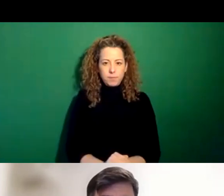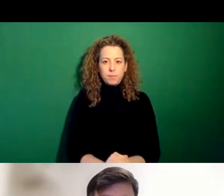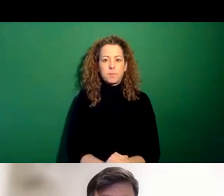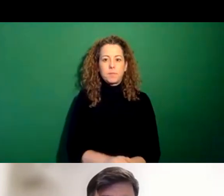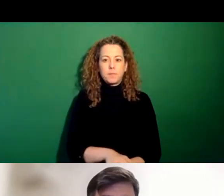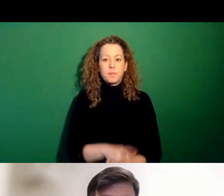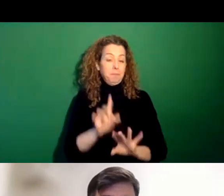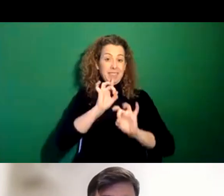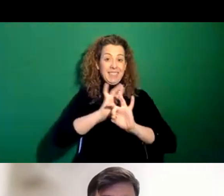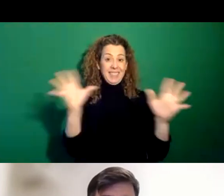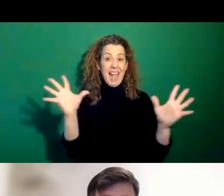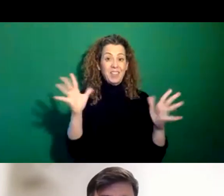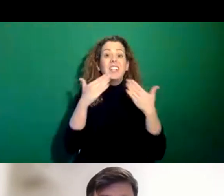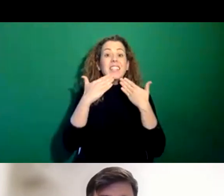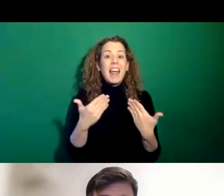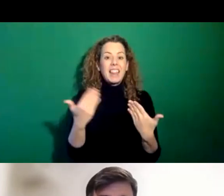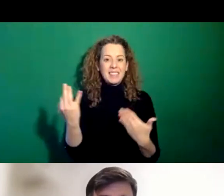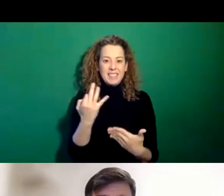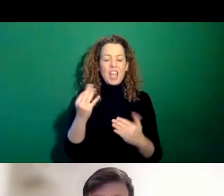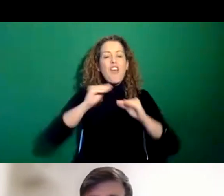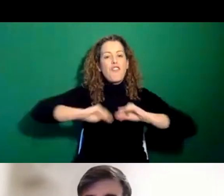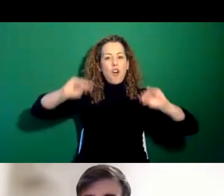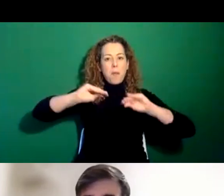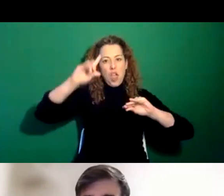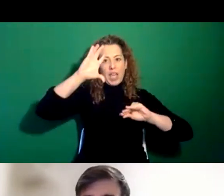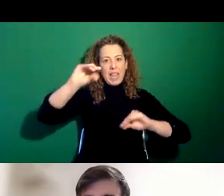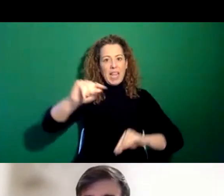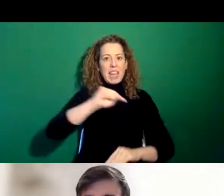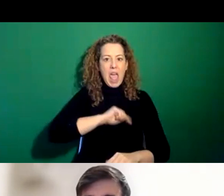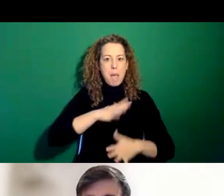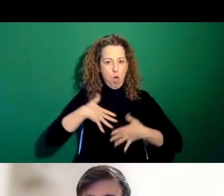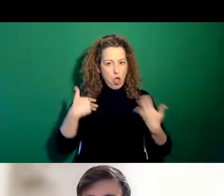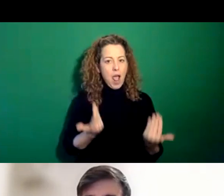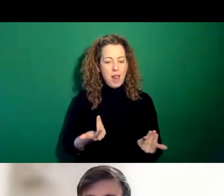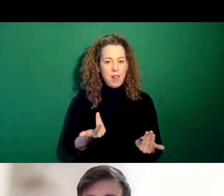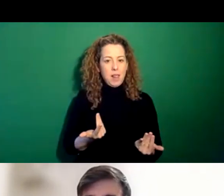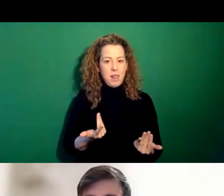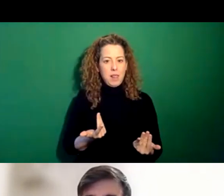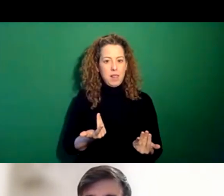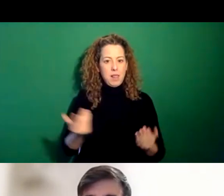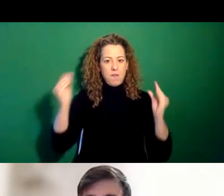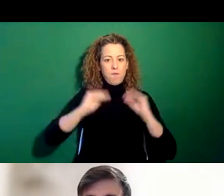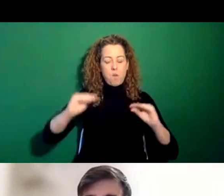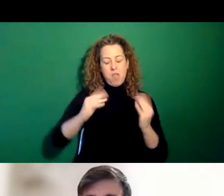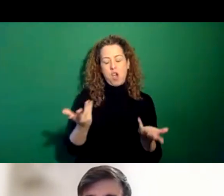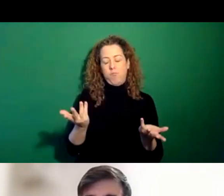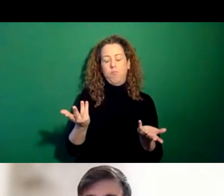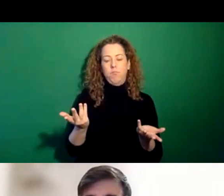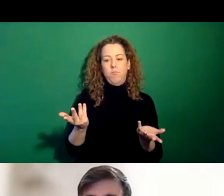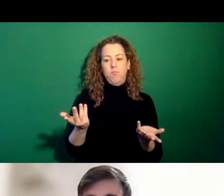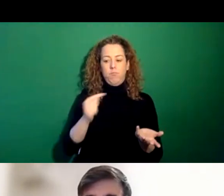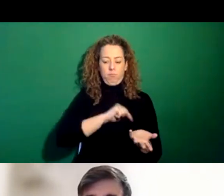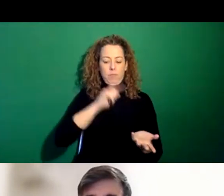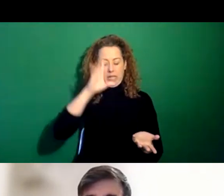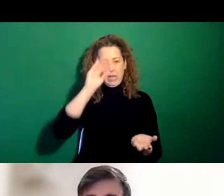Bueno, está claro que a través de formación en inteligencia emocional. Además, en inteligencia emocional basada en el modelo de Salovey